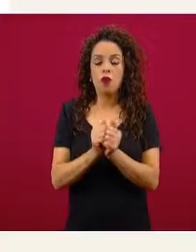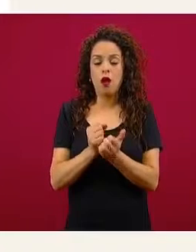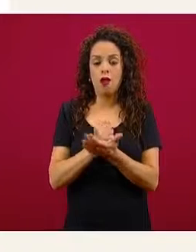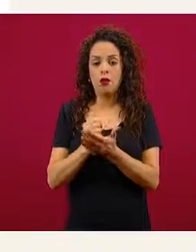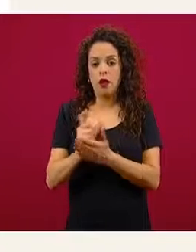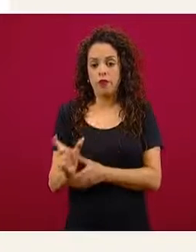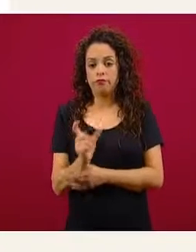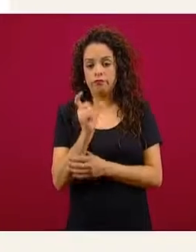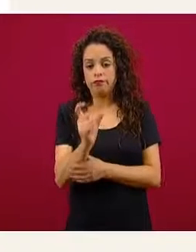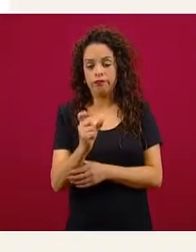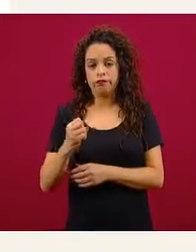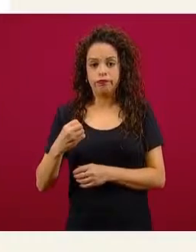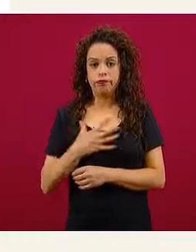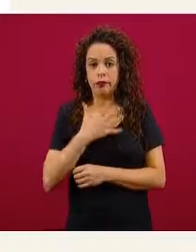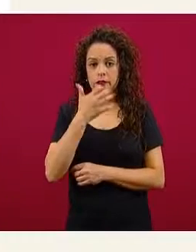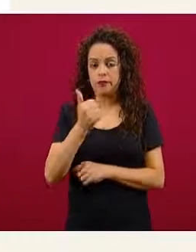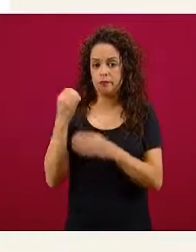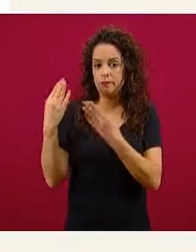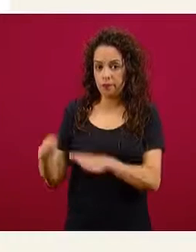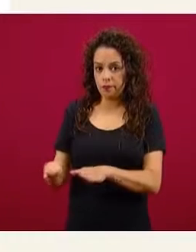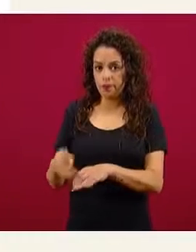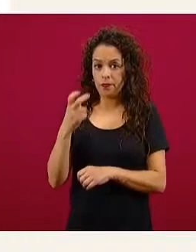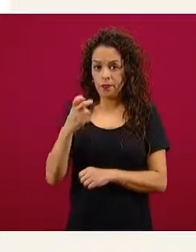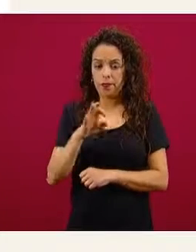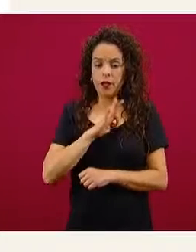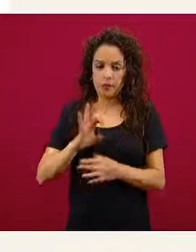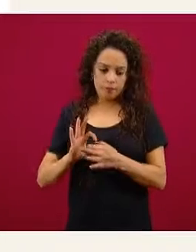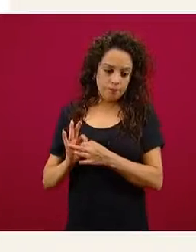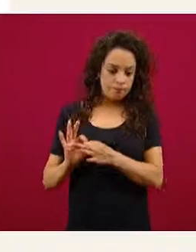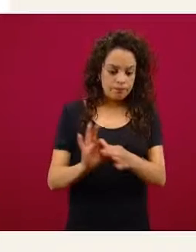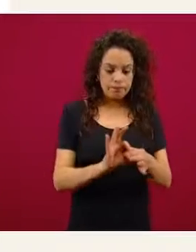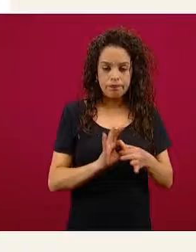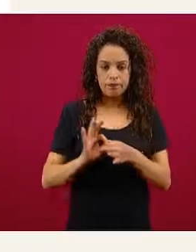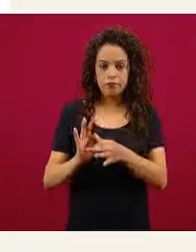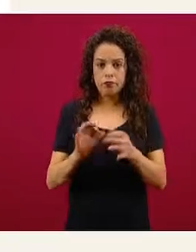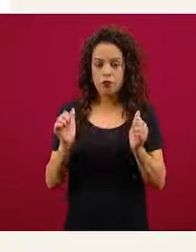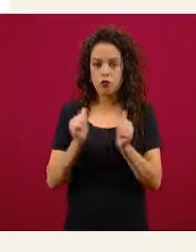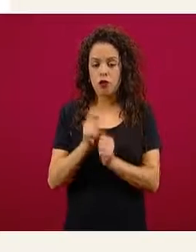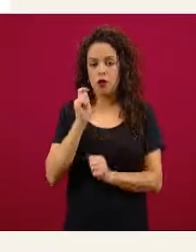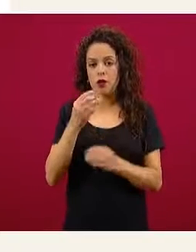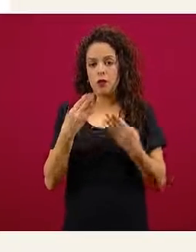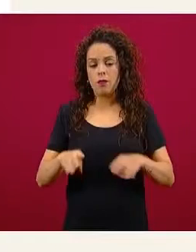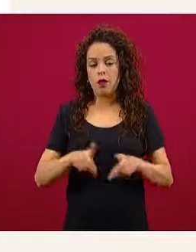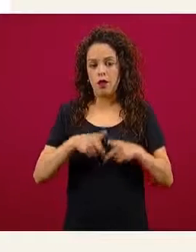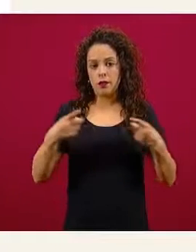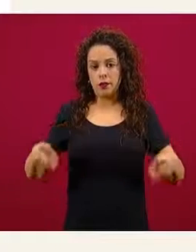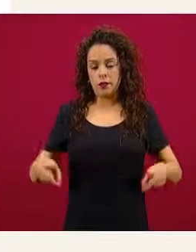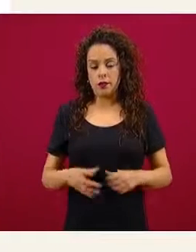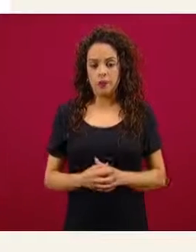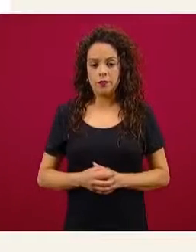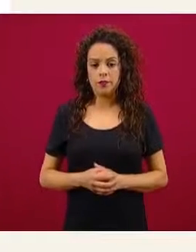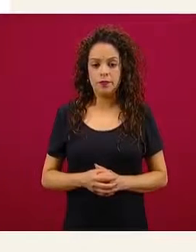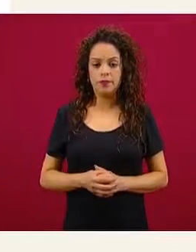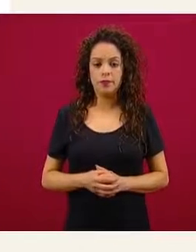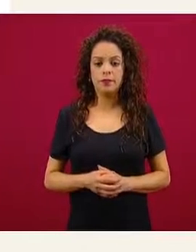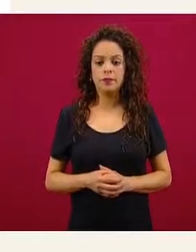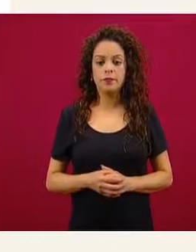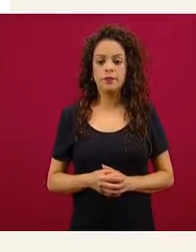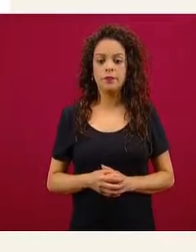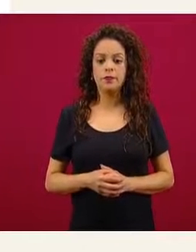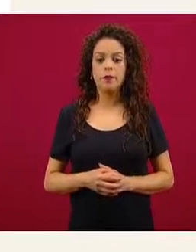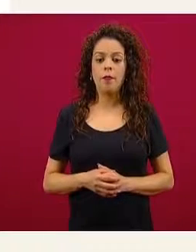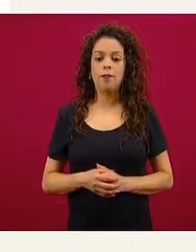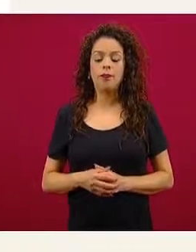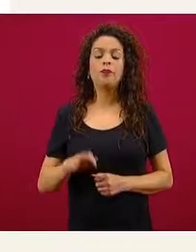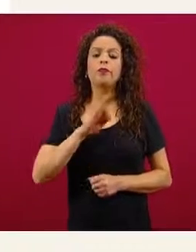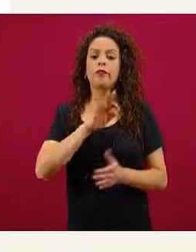Banco del Bienestar. De esa manera buscamos hacer una sinergia con el sector de la banca de desarrollo. Y también